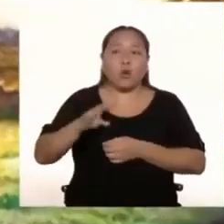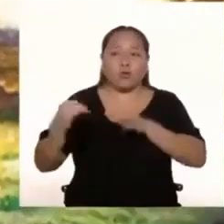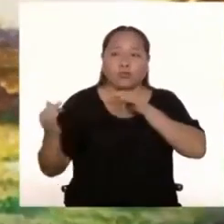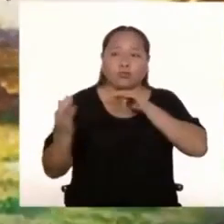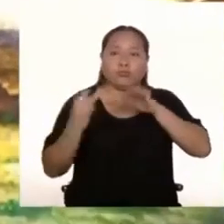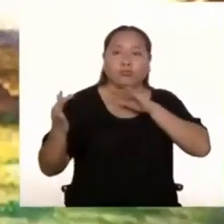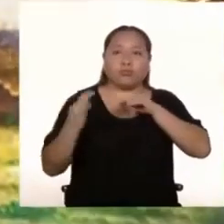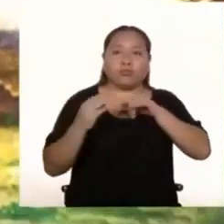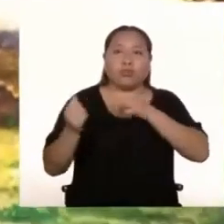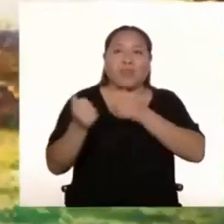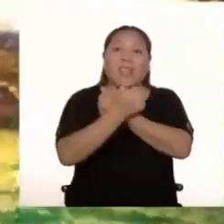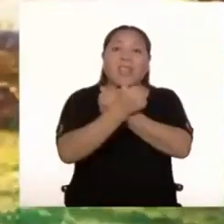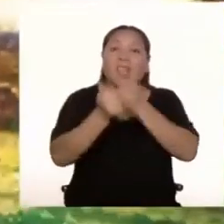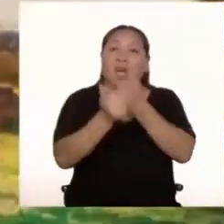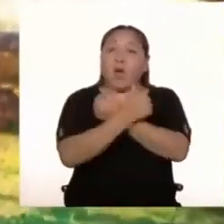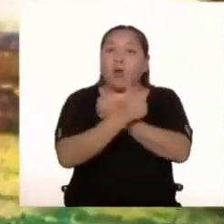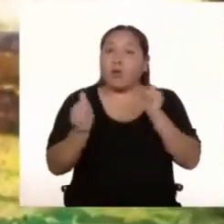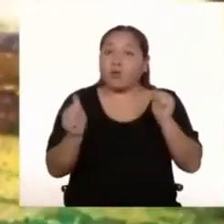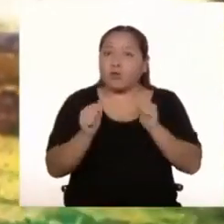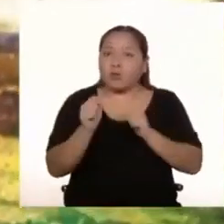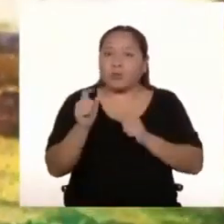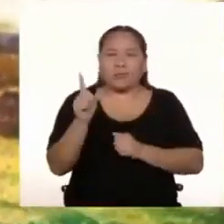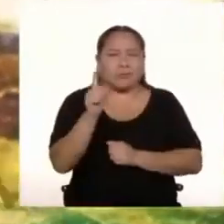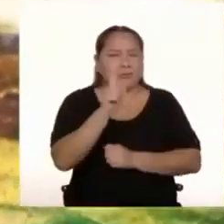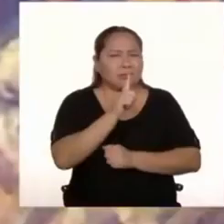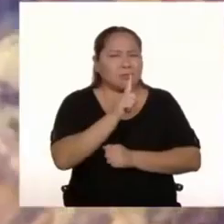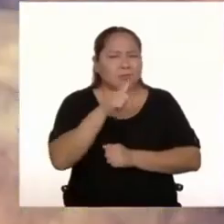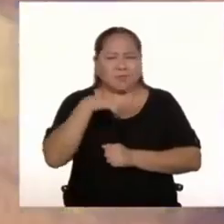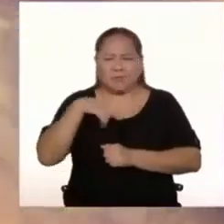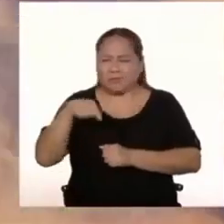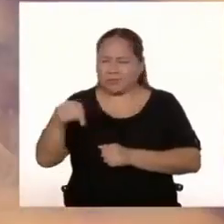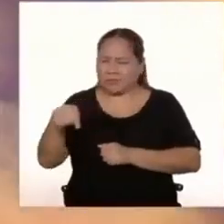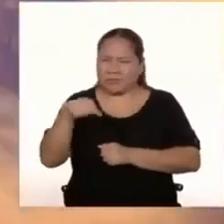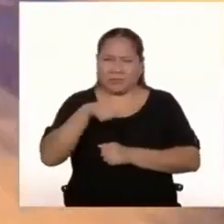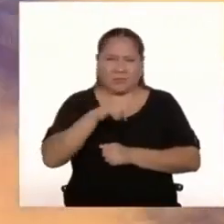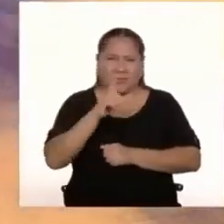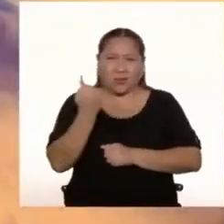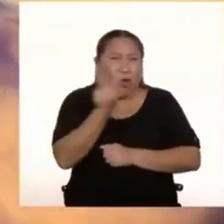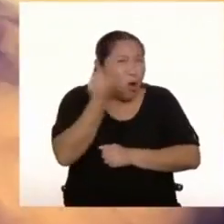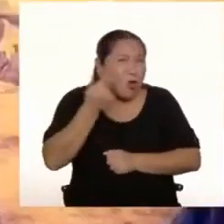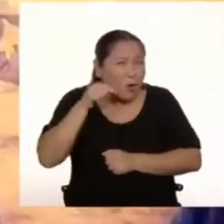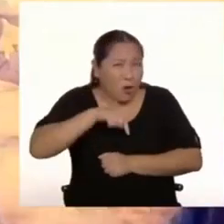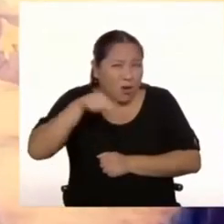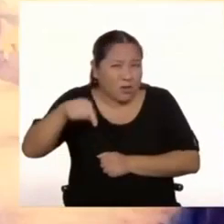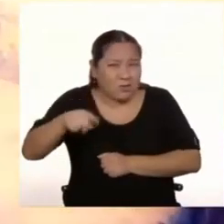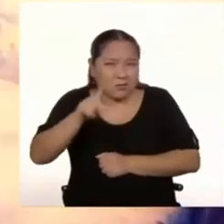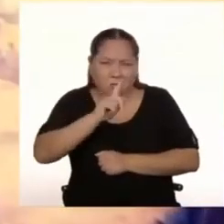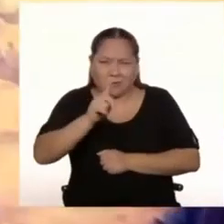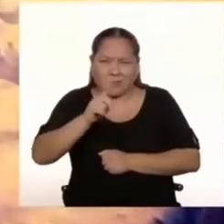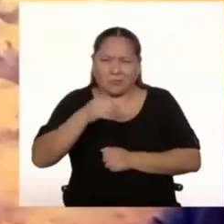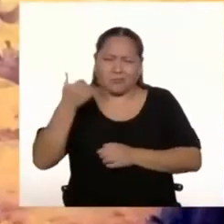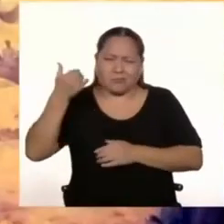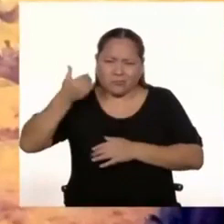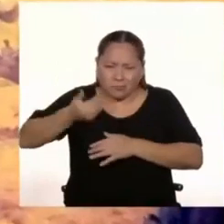Pampas de Ayacucho. No, nada de eso.